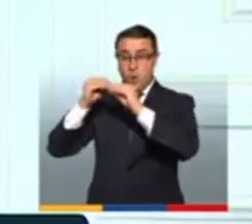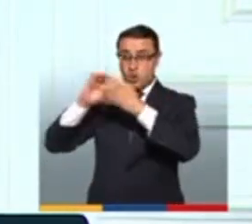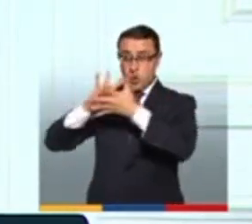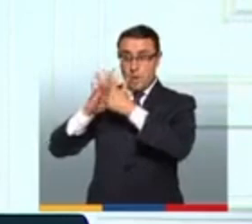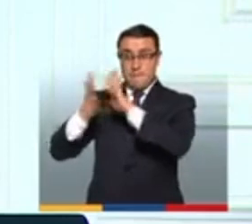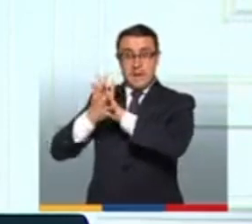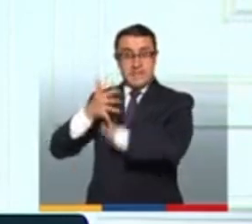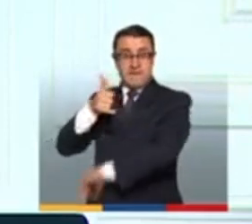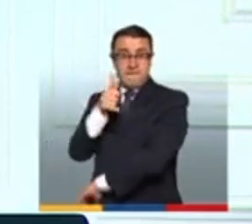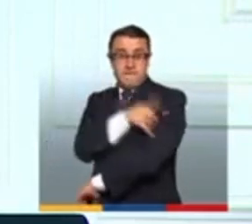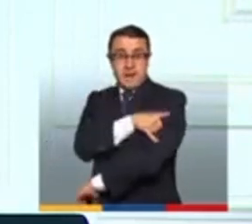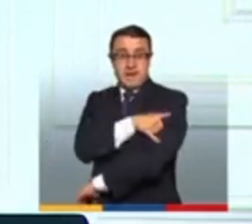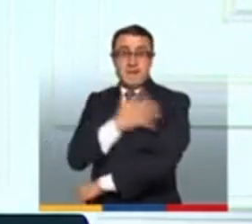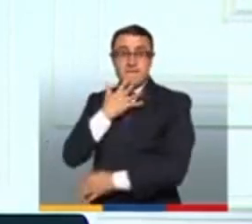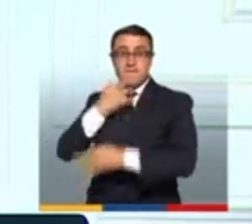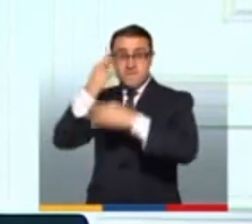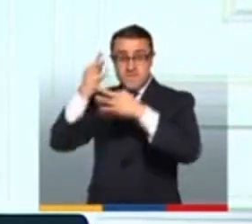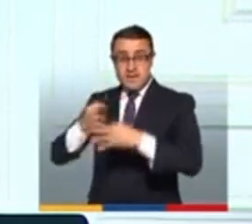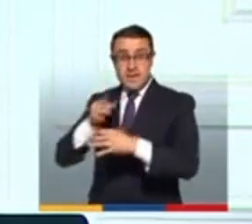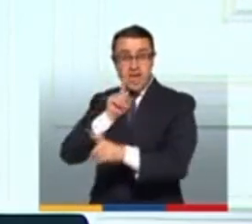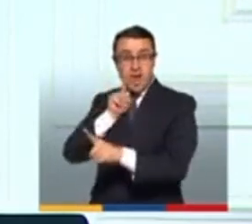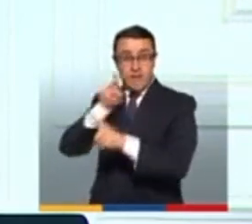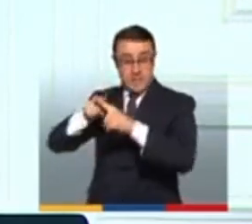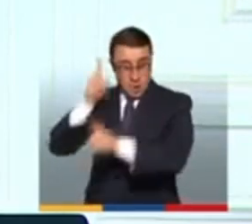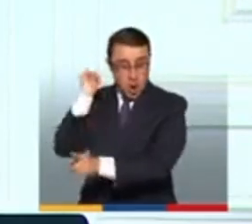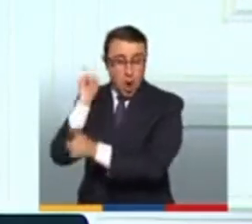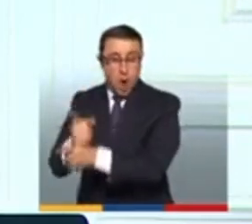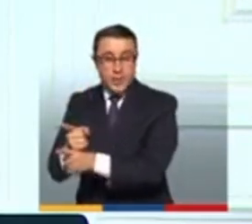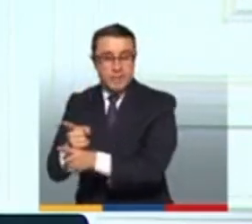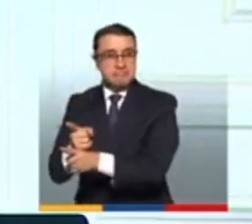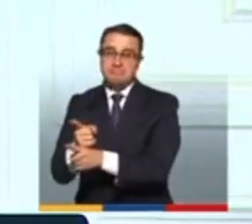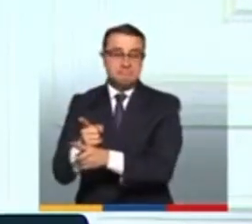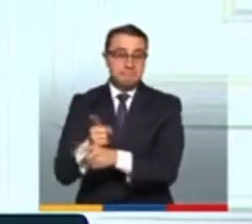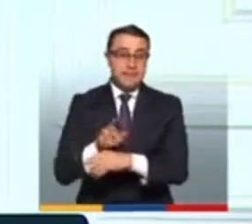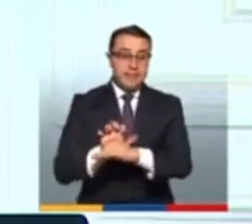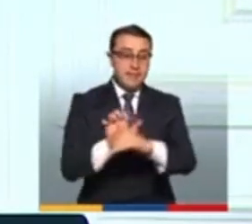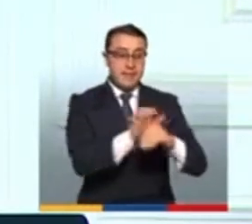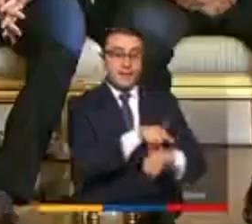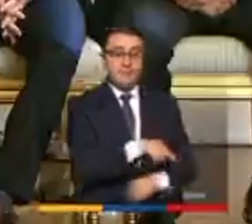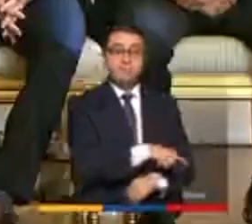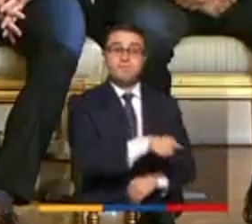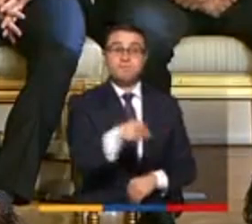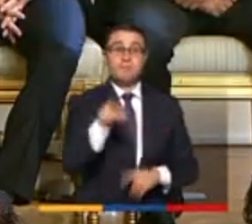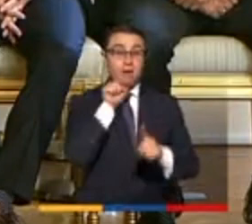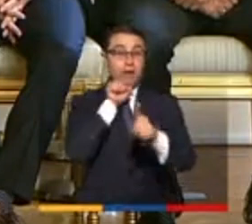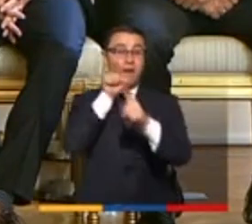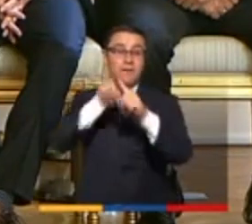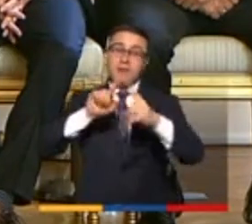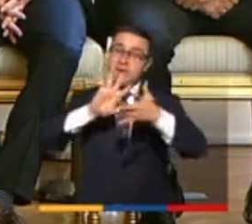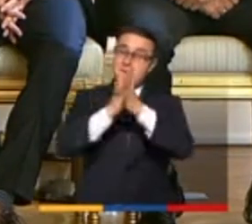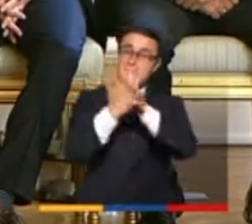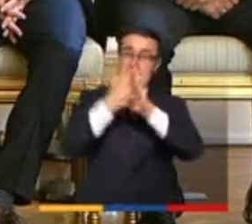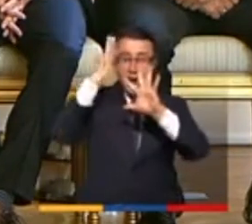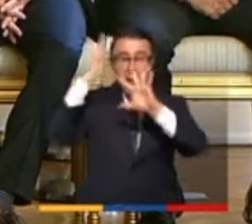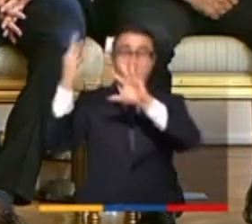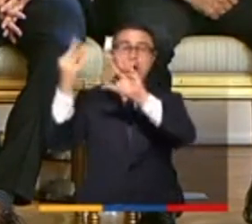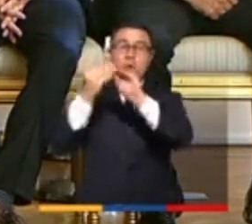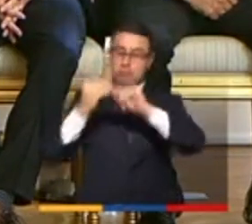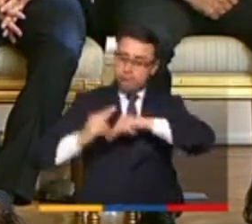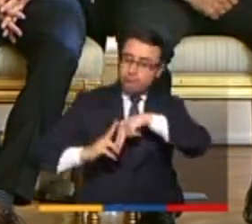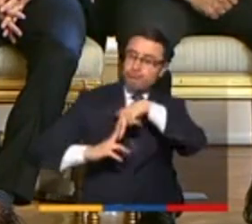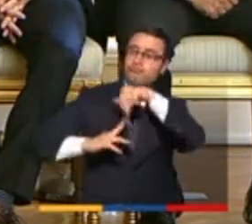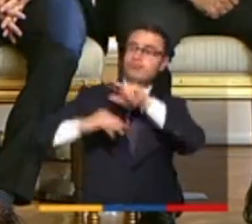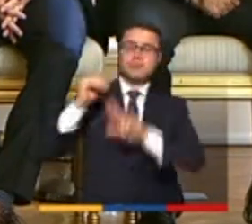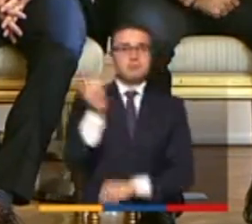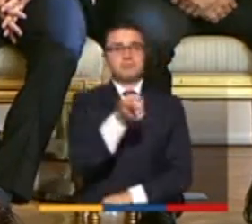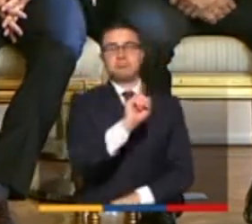FARC. Ninguna. No se construyeron para cumplir los acuerdos de paz. ¿Para